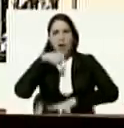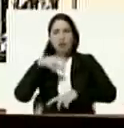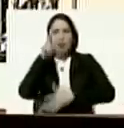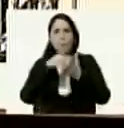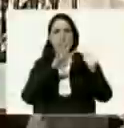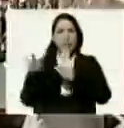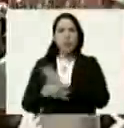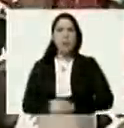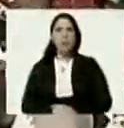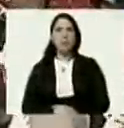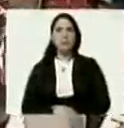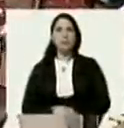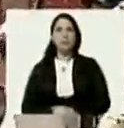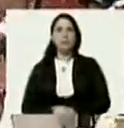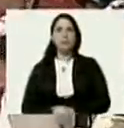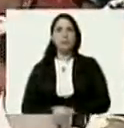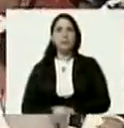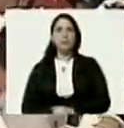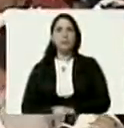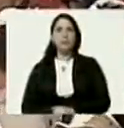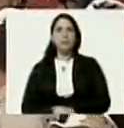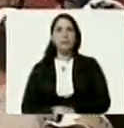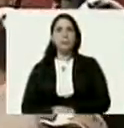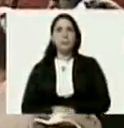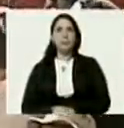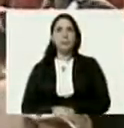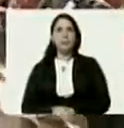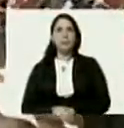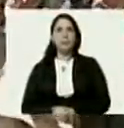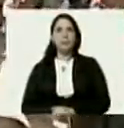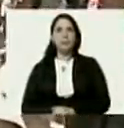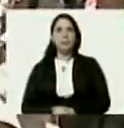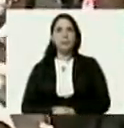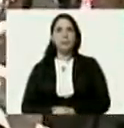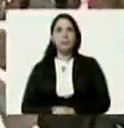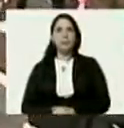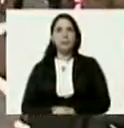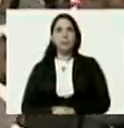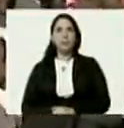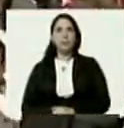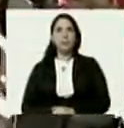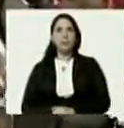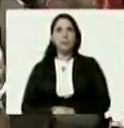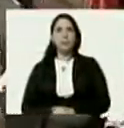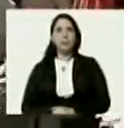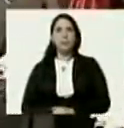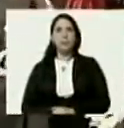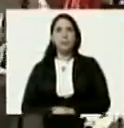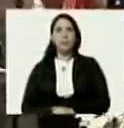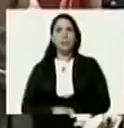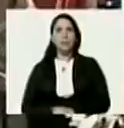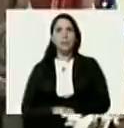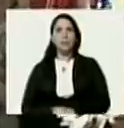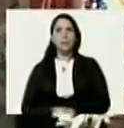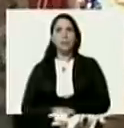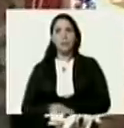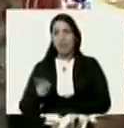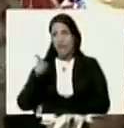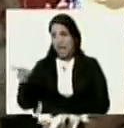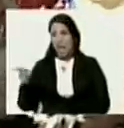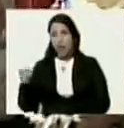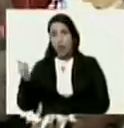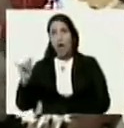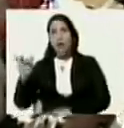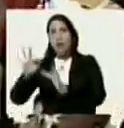2019. ellos son los